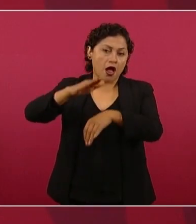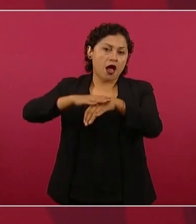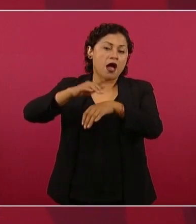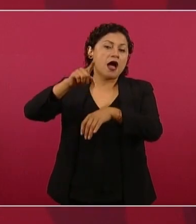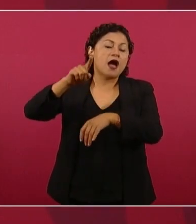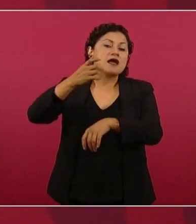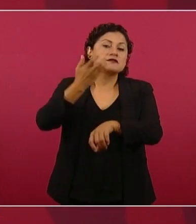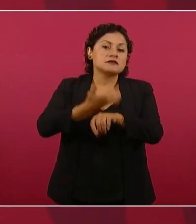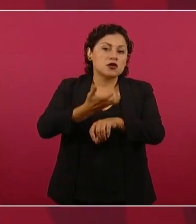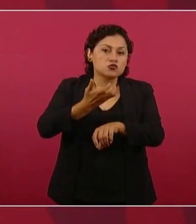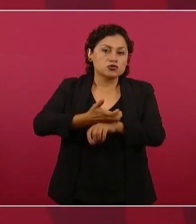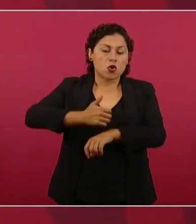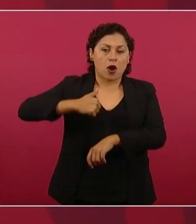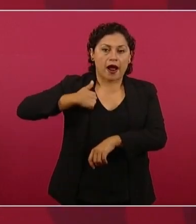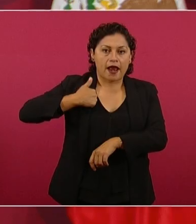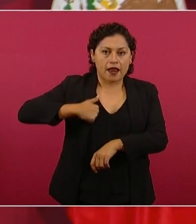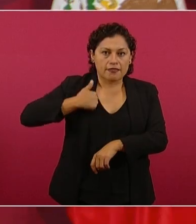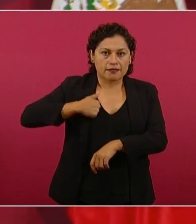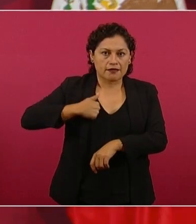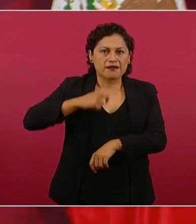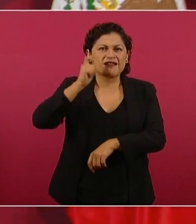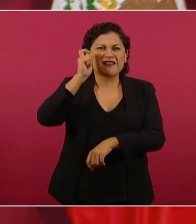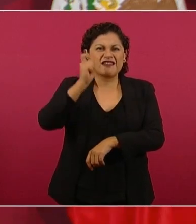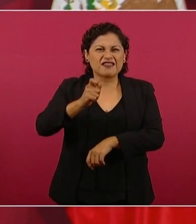una América unida,